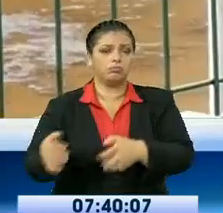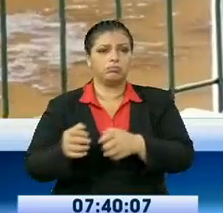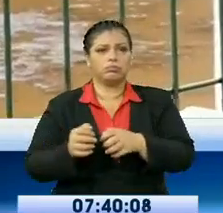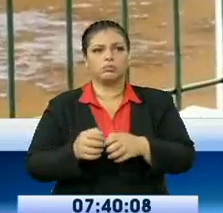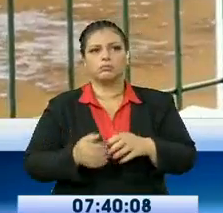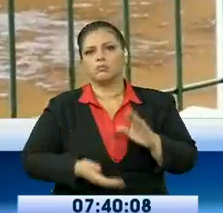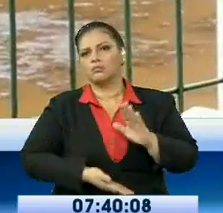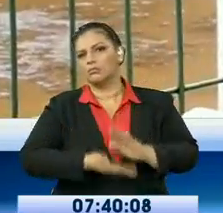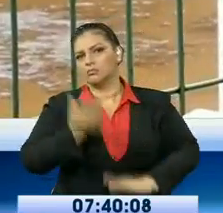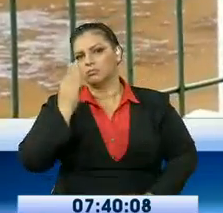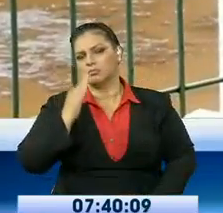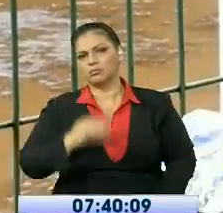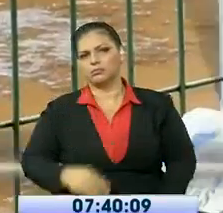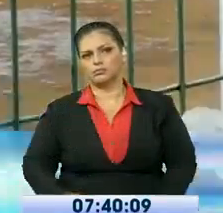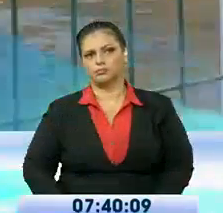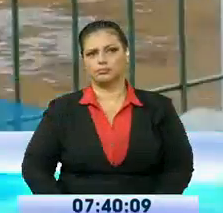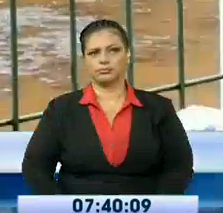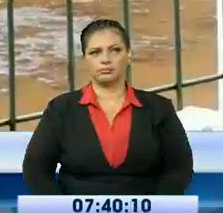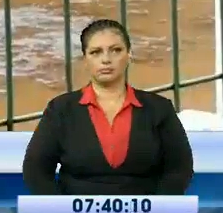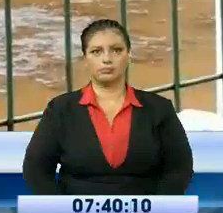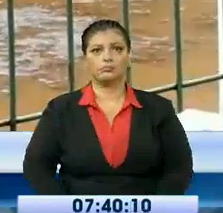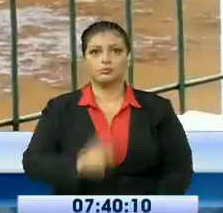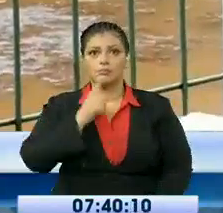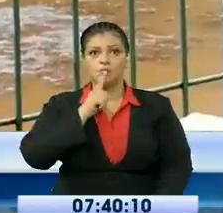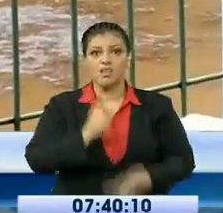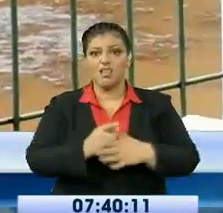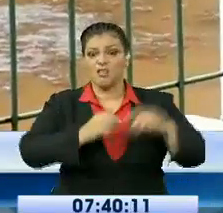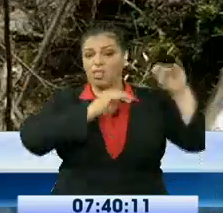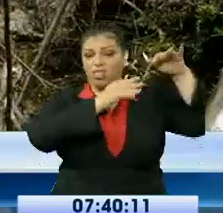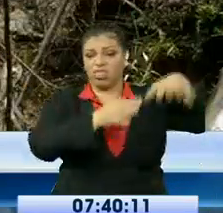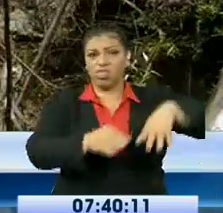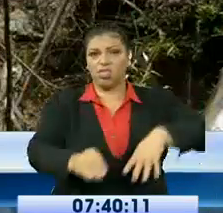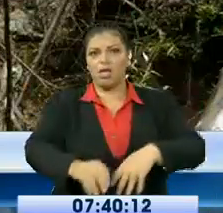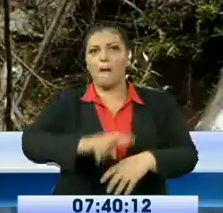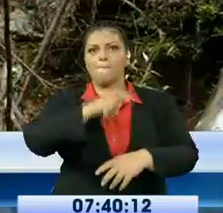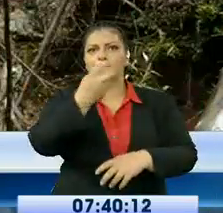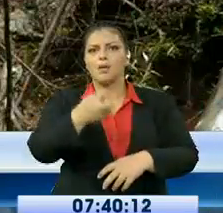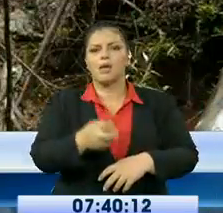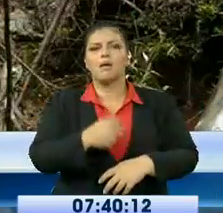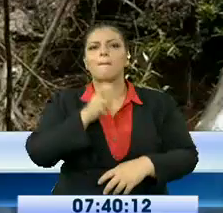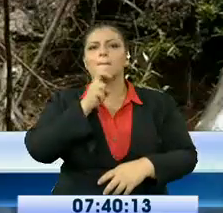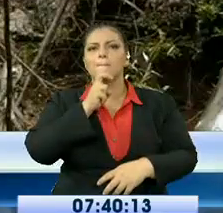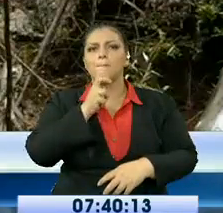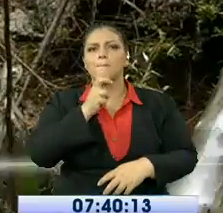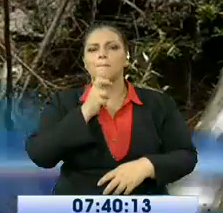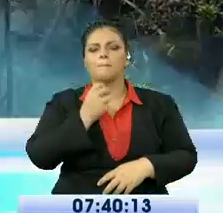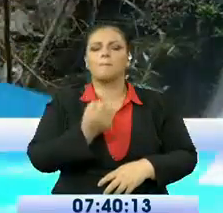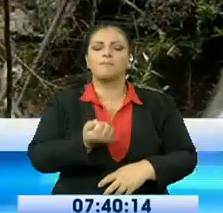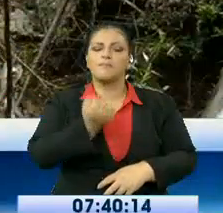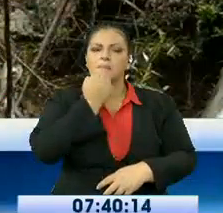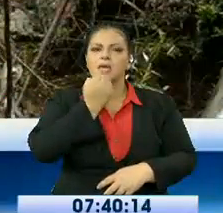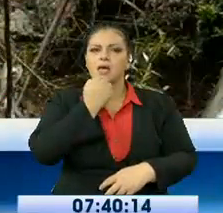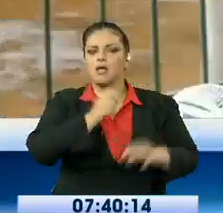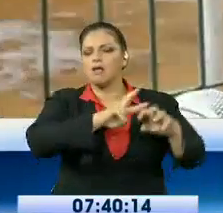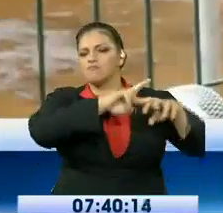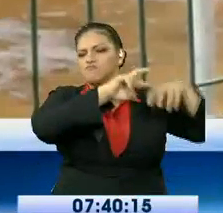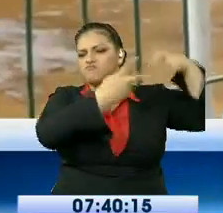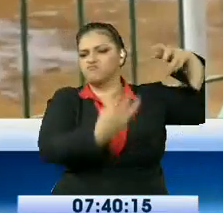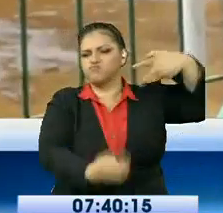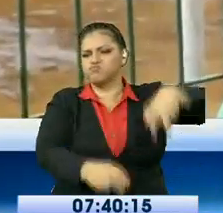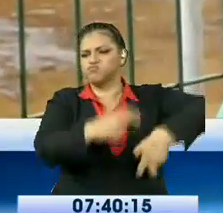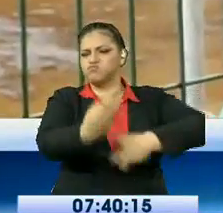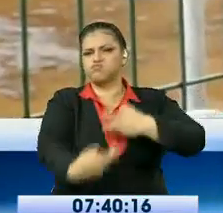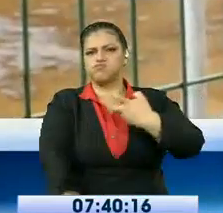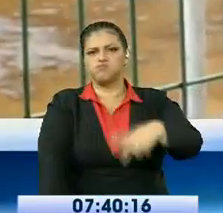Es bastante, son muchas rocas, piedras y todo el cerro en sí, toda la peña que se deslizó. Hay un temor, sí, justamente hablábamos con la